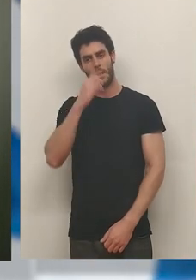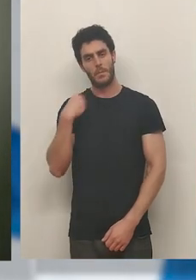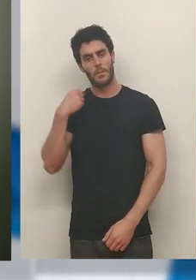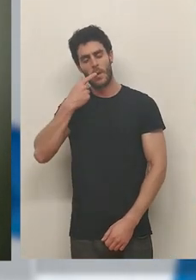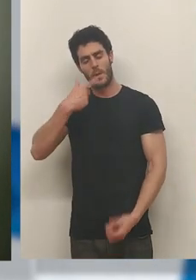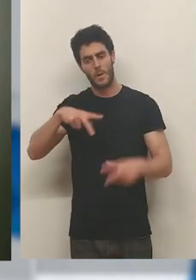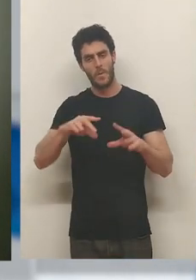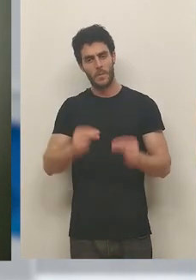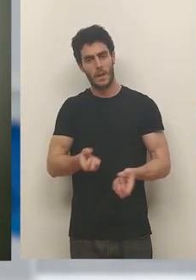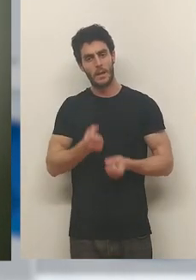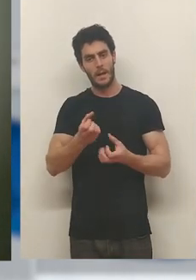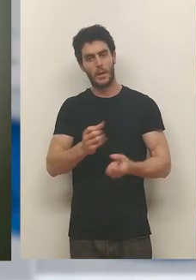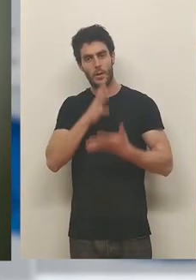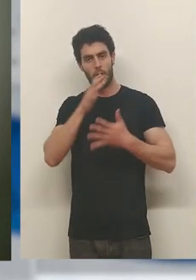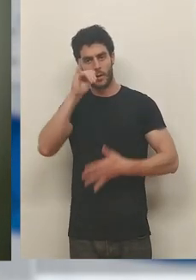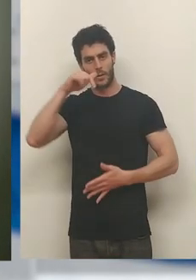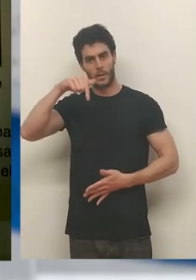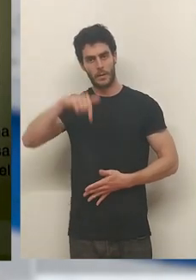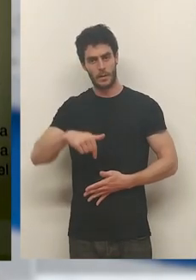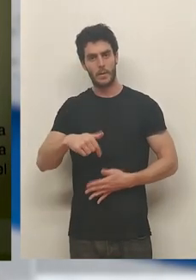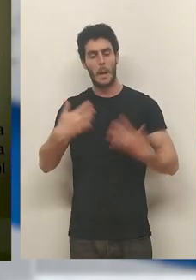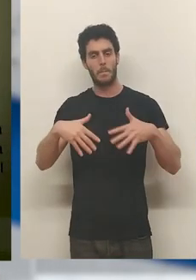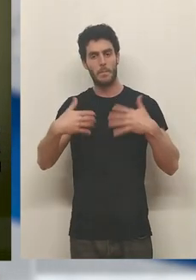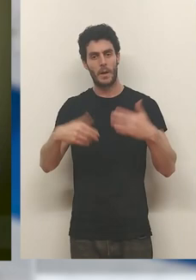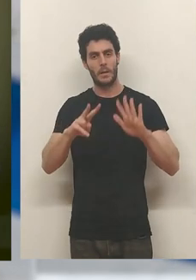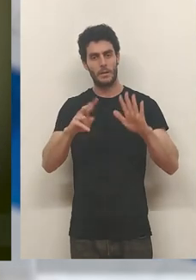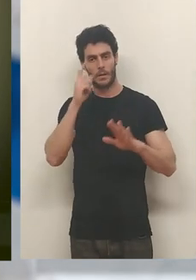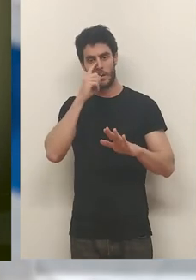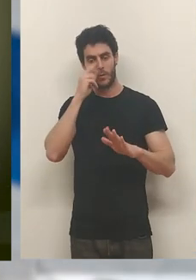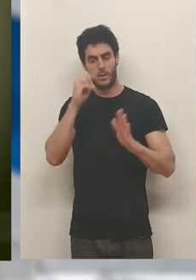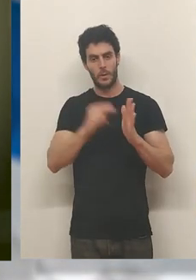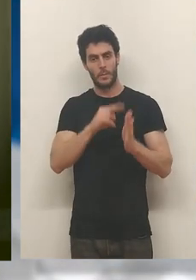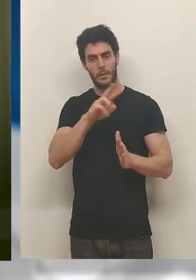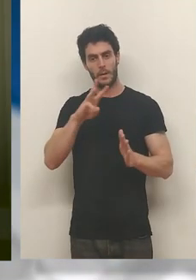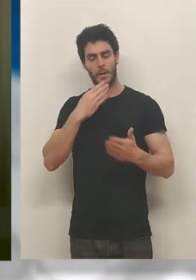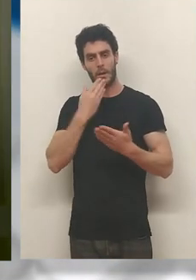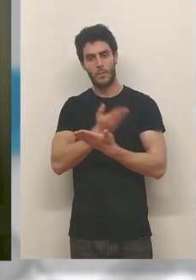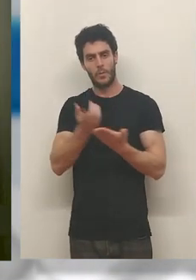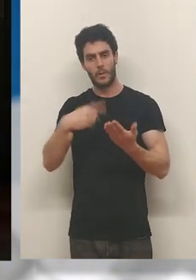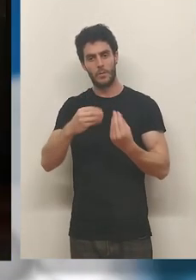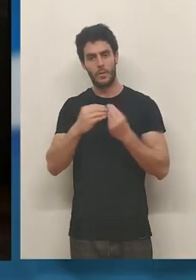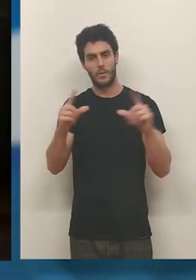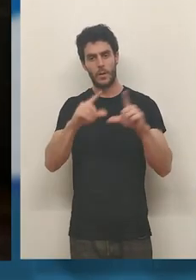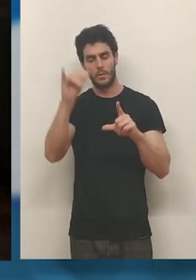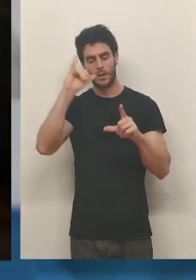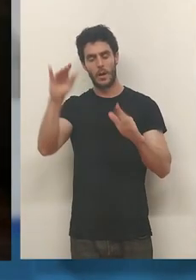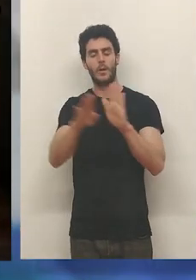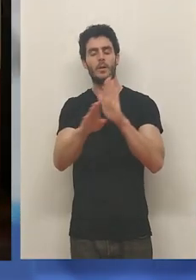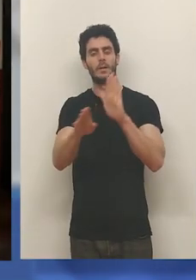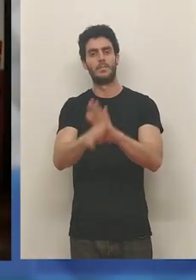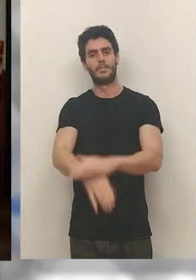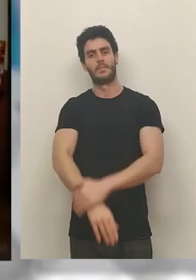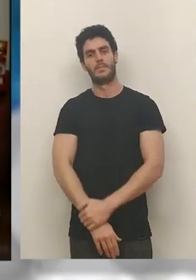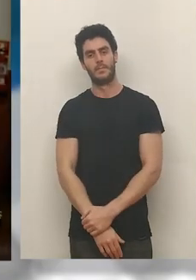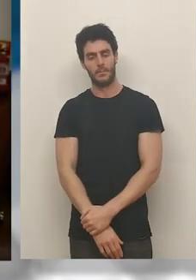Pues con estas imágenes ponemos hoy punto final al relato informativo de la actualidad riojana de este miércoles 7 de junio de 2023. Gracias